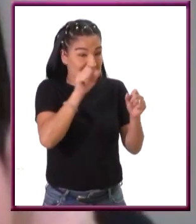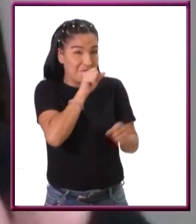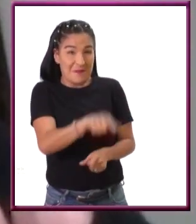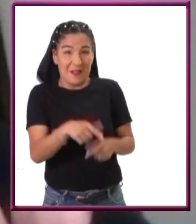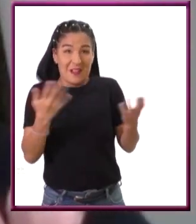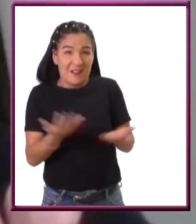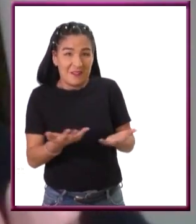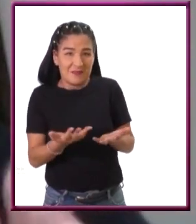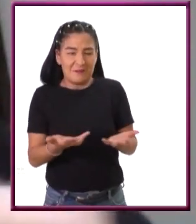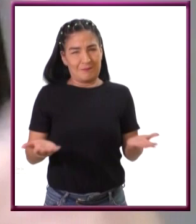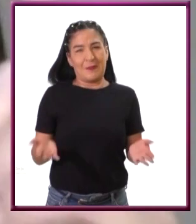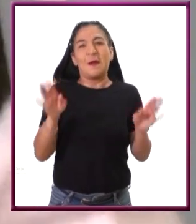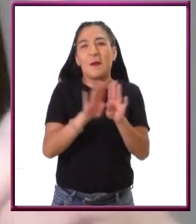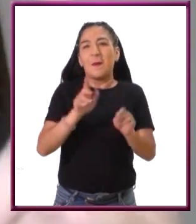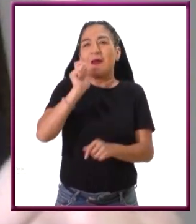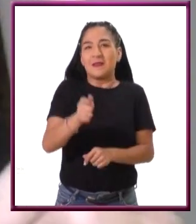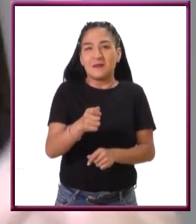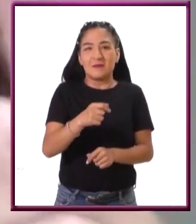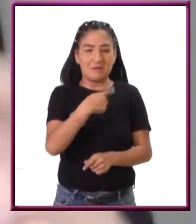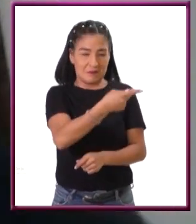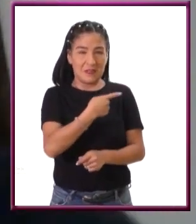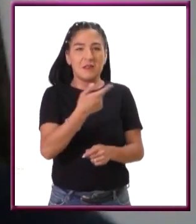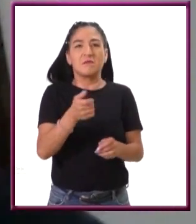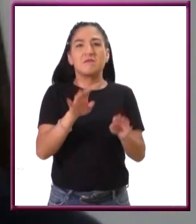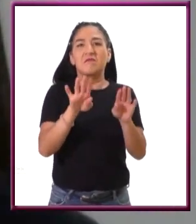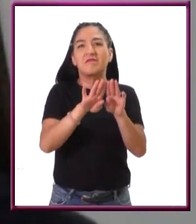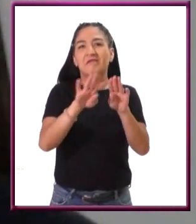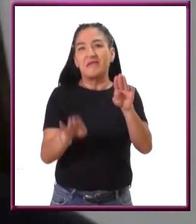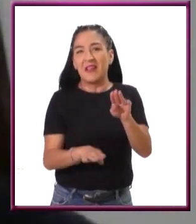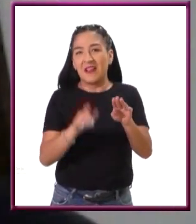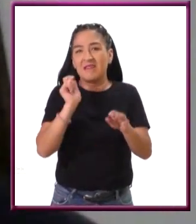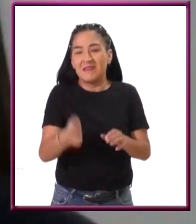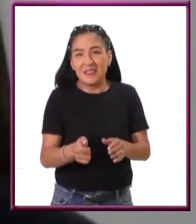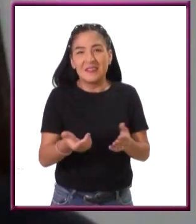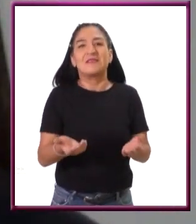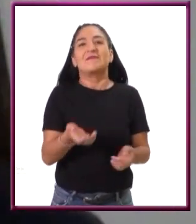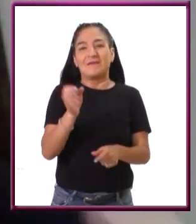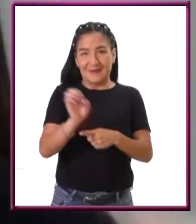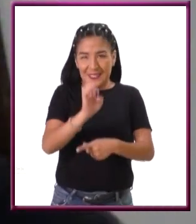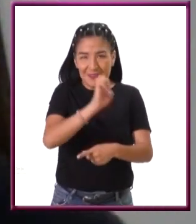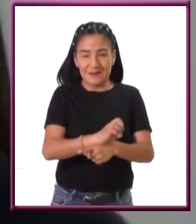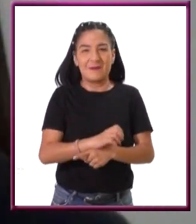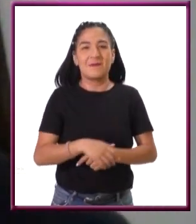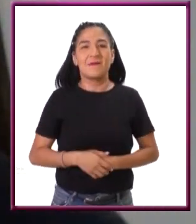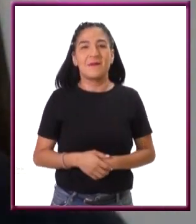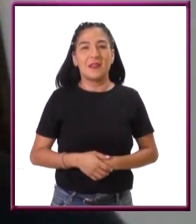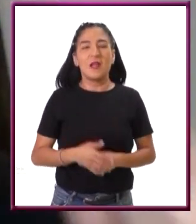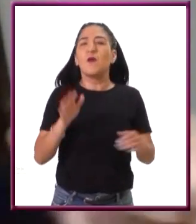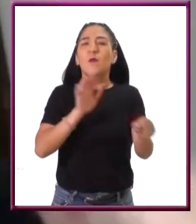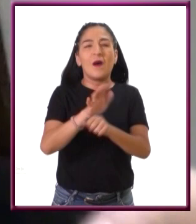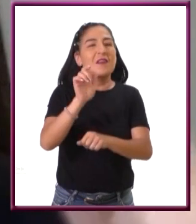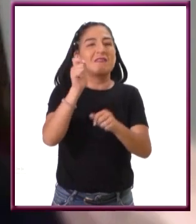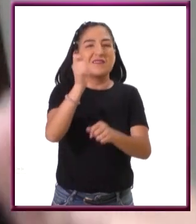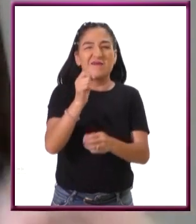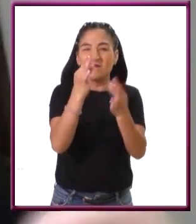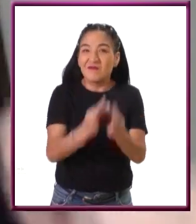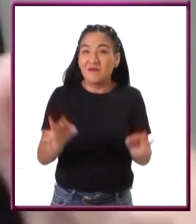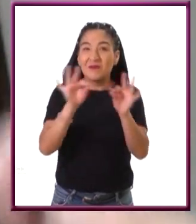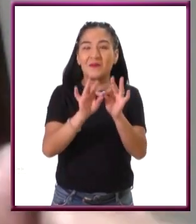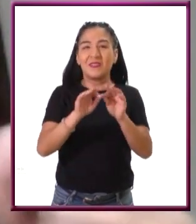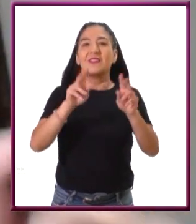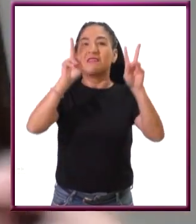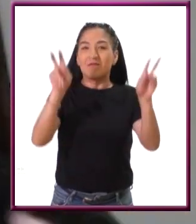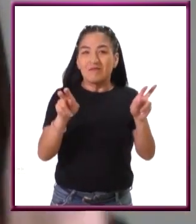lo mismo, en vez de ser iguales, seamos más desiguales. Entonces, el punto